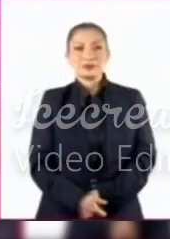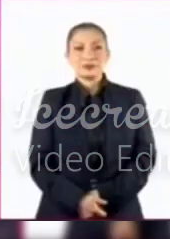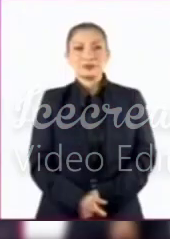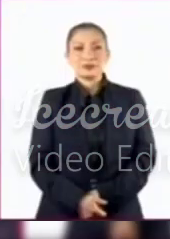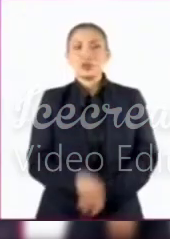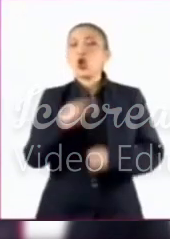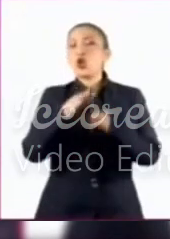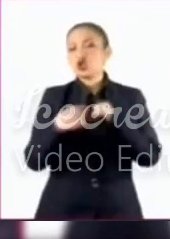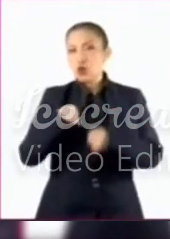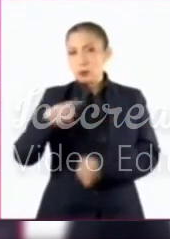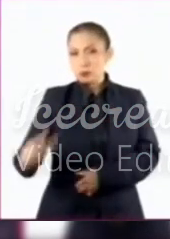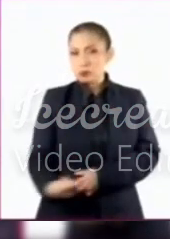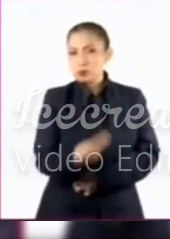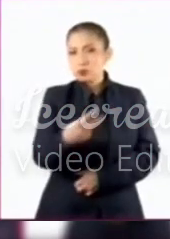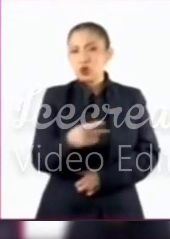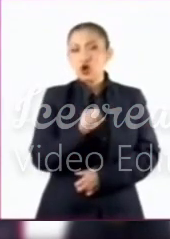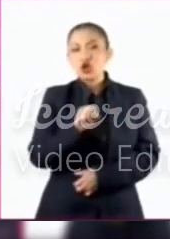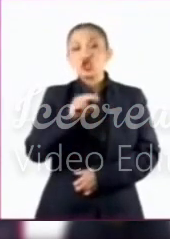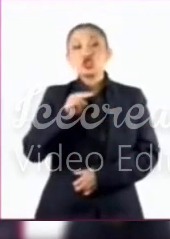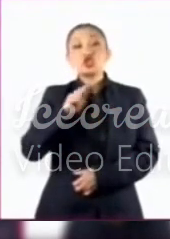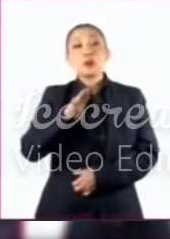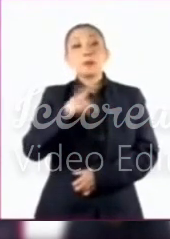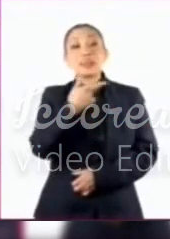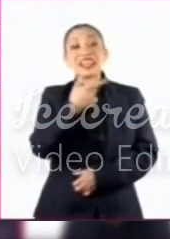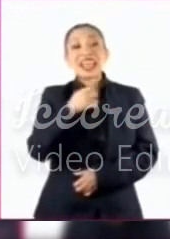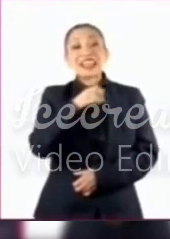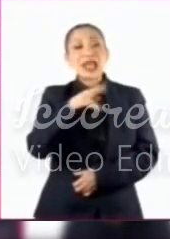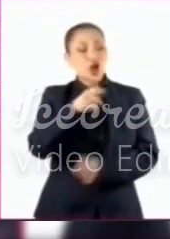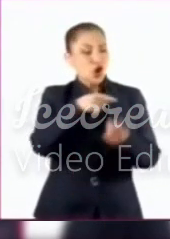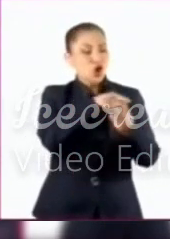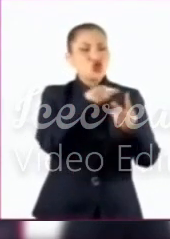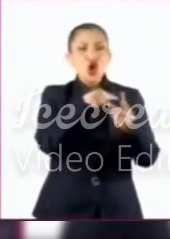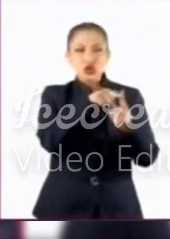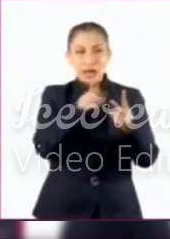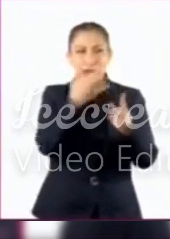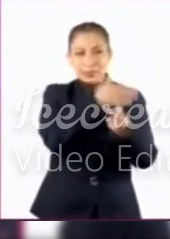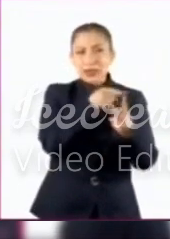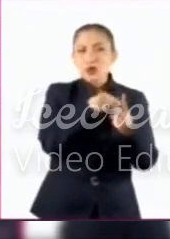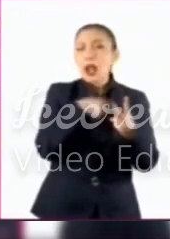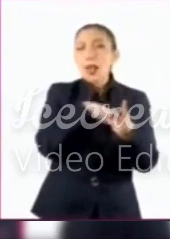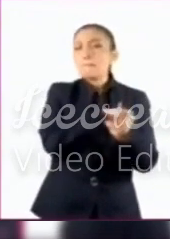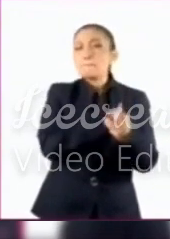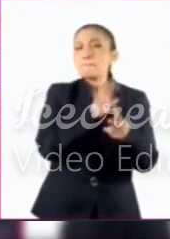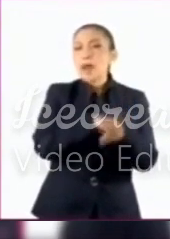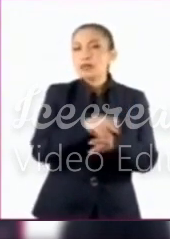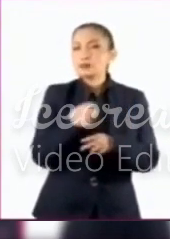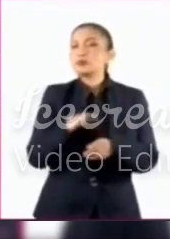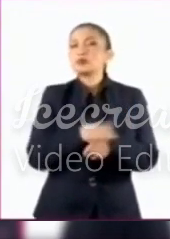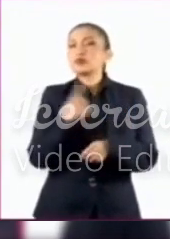Por último, les pregunto, ¿qué subgéneros de los que acabamos de ver prefieren ustedes y por qué?